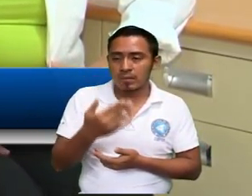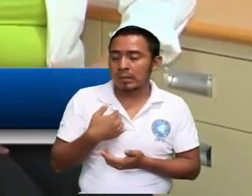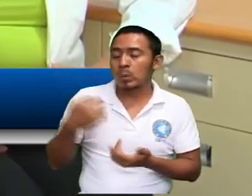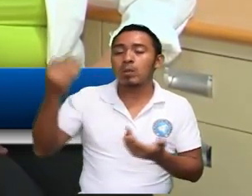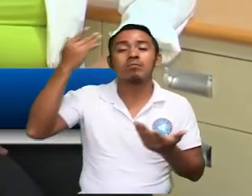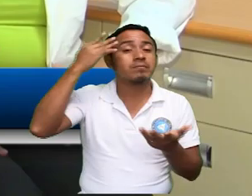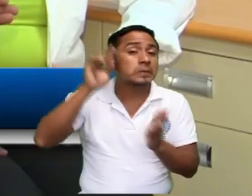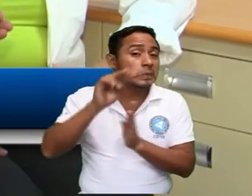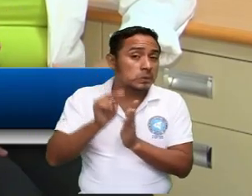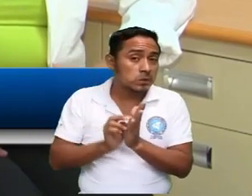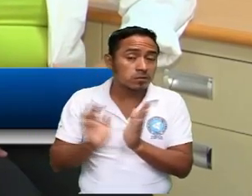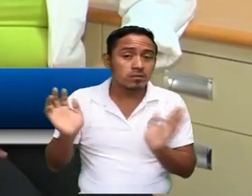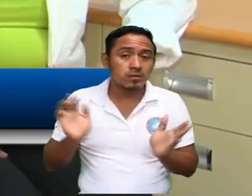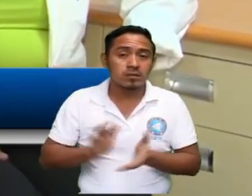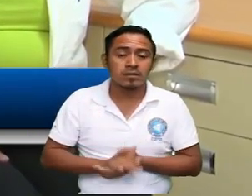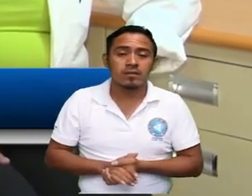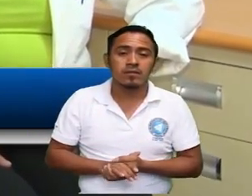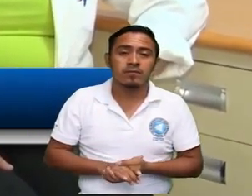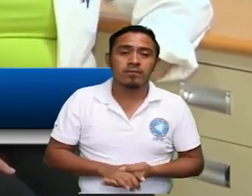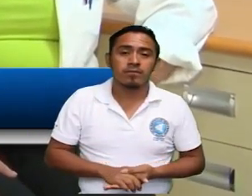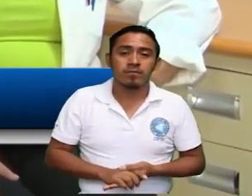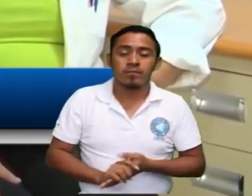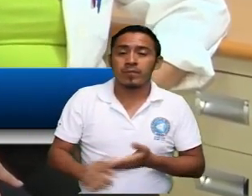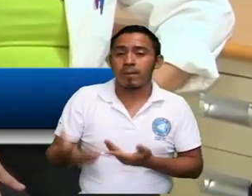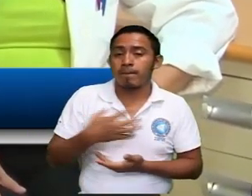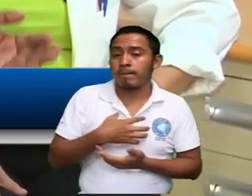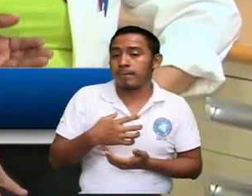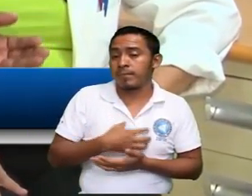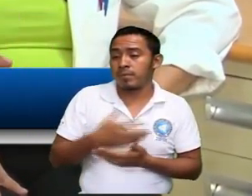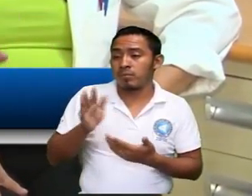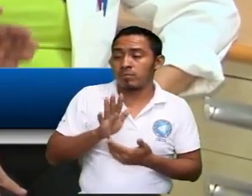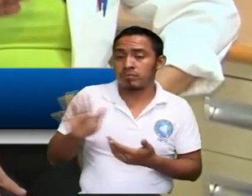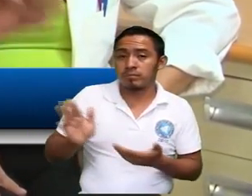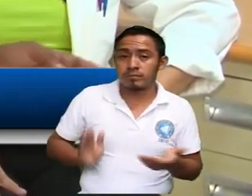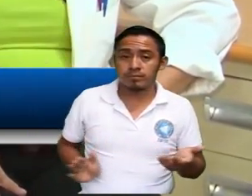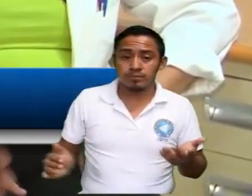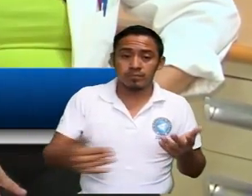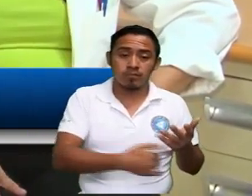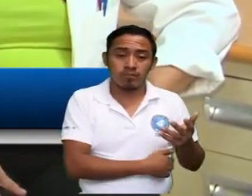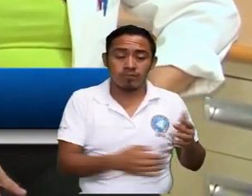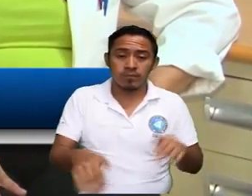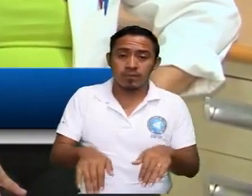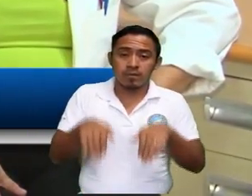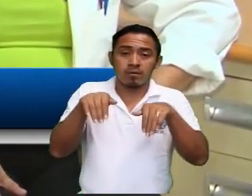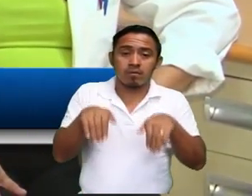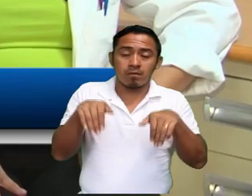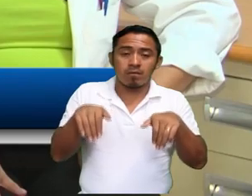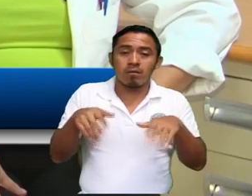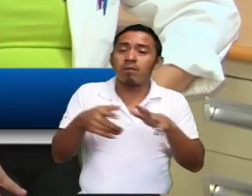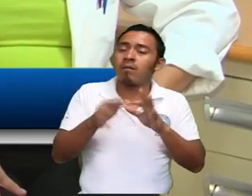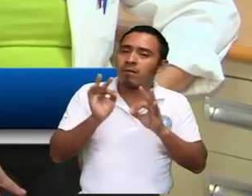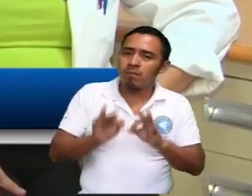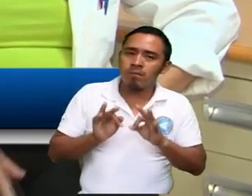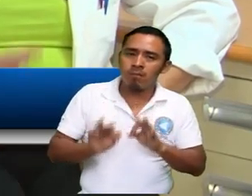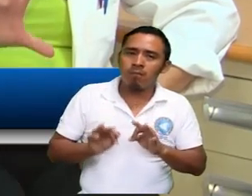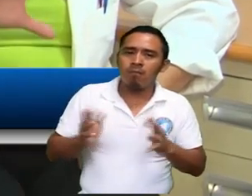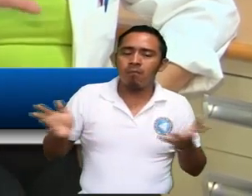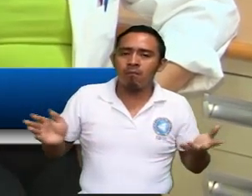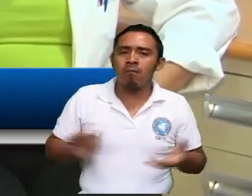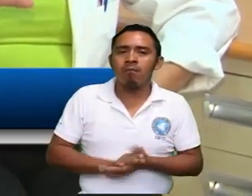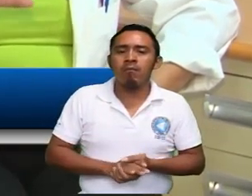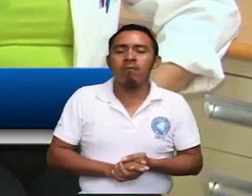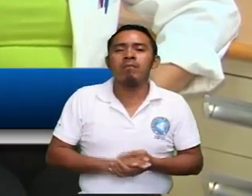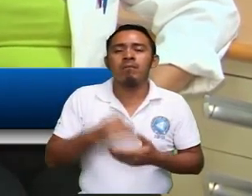pues. O sea, la naturaleza en el canguro hizo lo ideal. Exacto. Para eso. Sí,